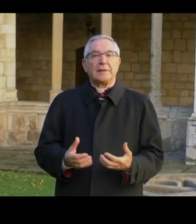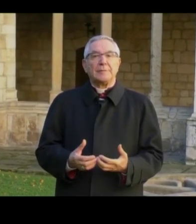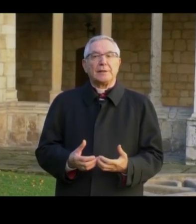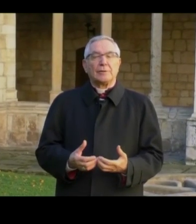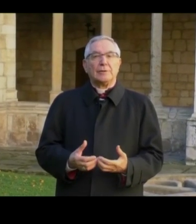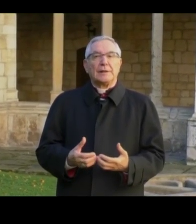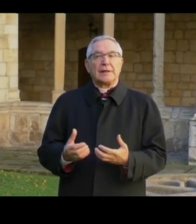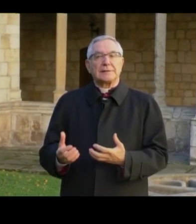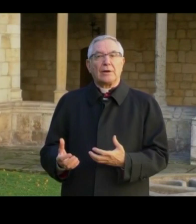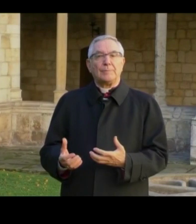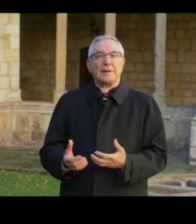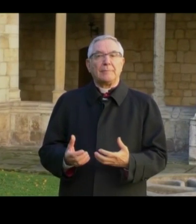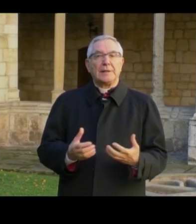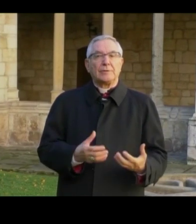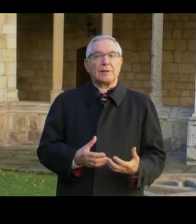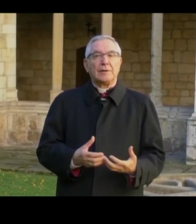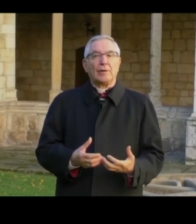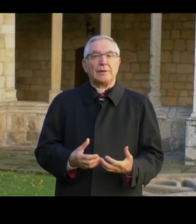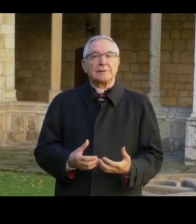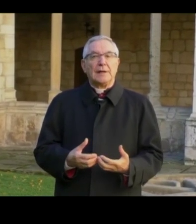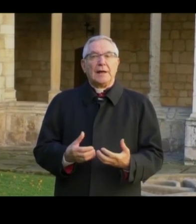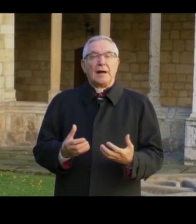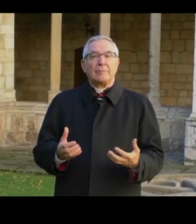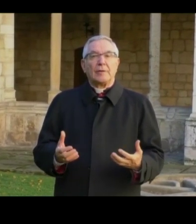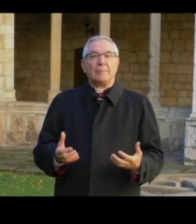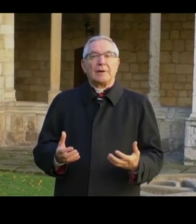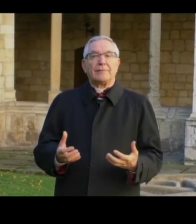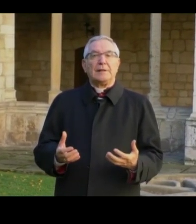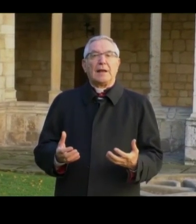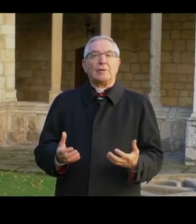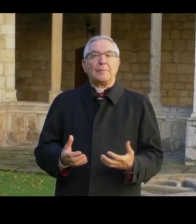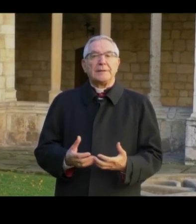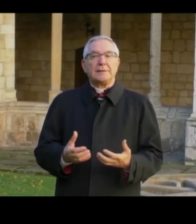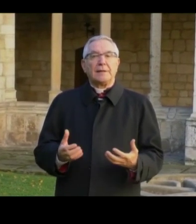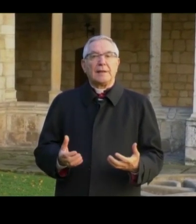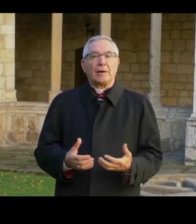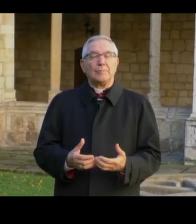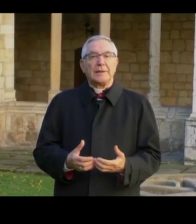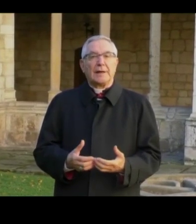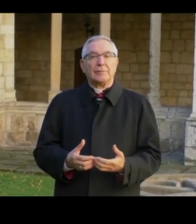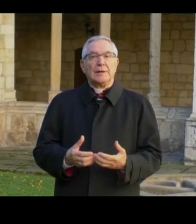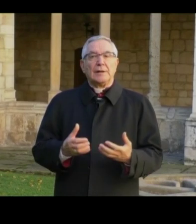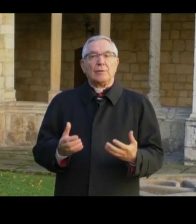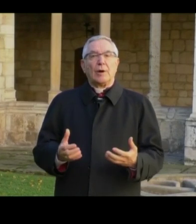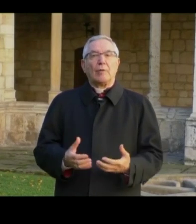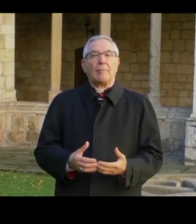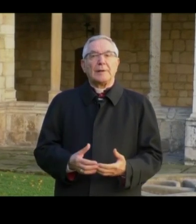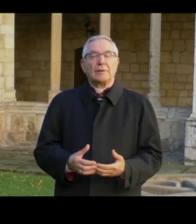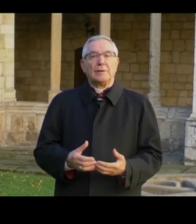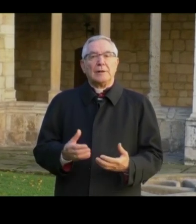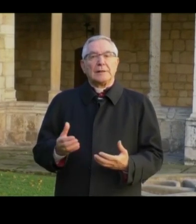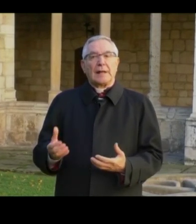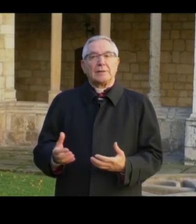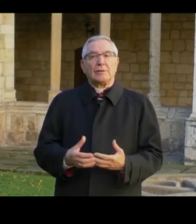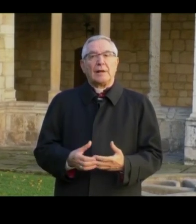acompañamiento, qué es acompañamiento y qué no lo es, hablo del perfil del acompañante y del acompañado. Y luego lo